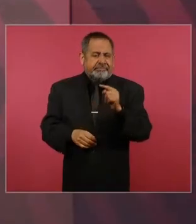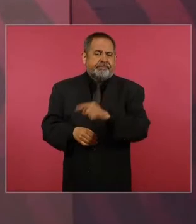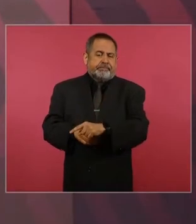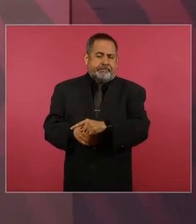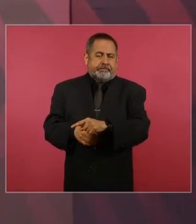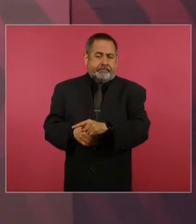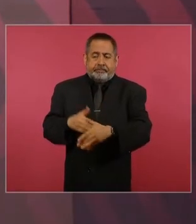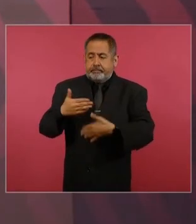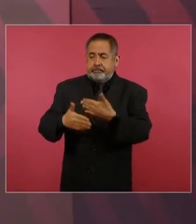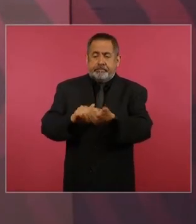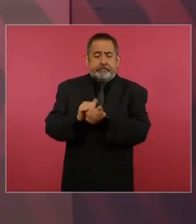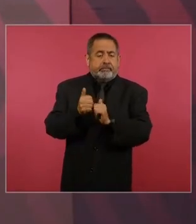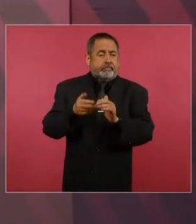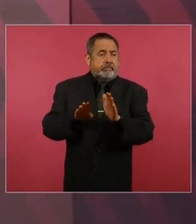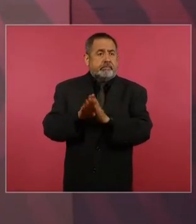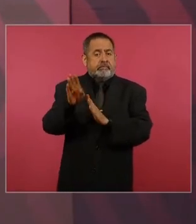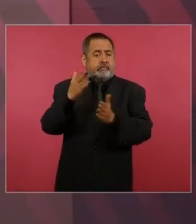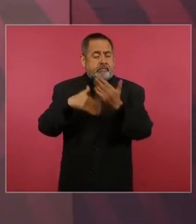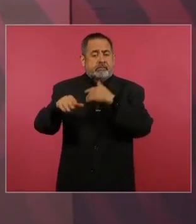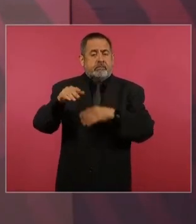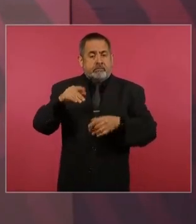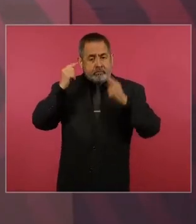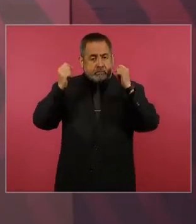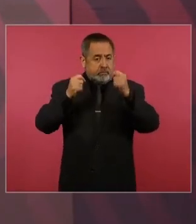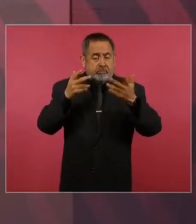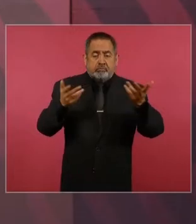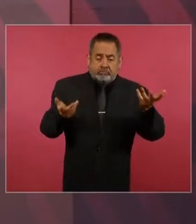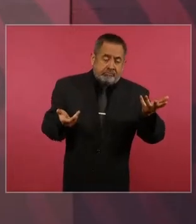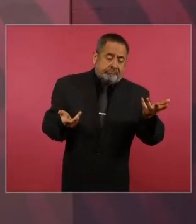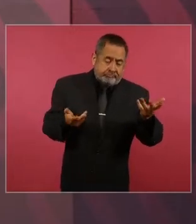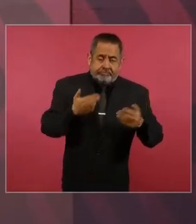ha crecido el turismo. Bueno, lo que ha sucedido